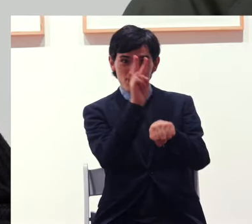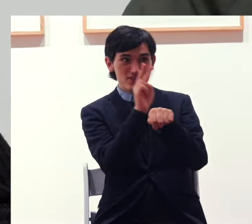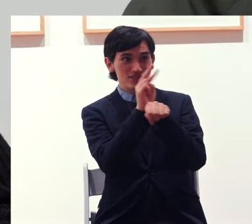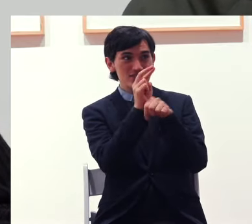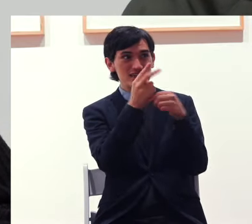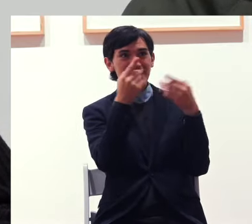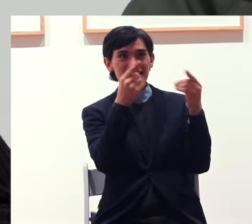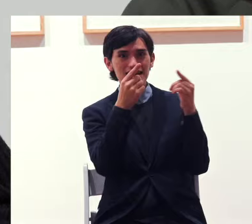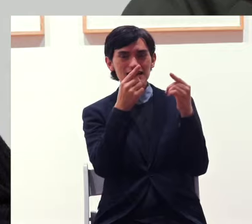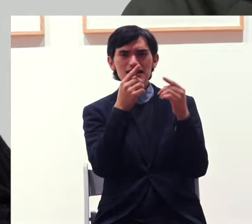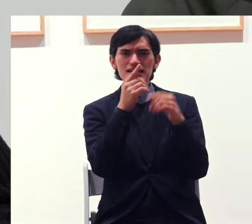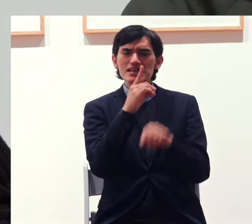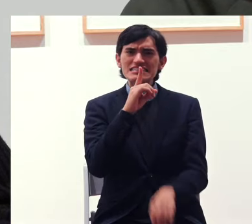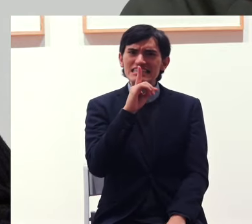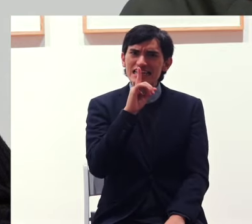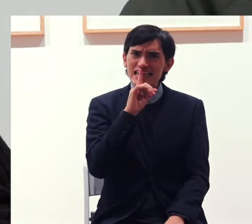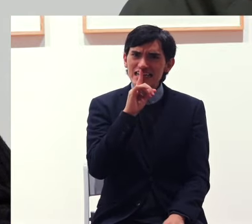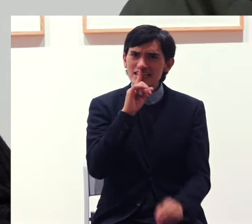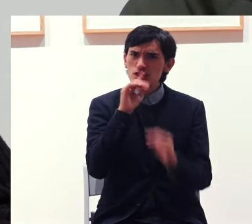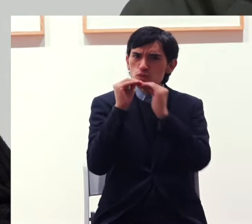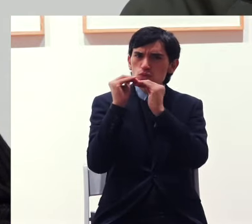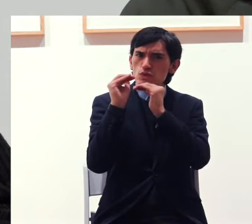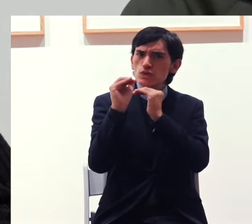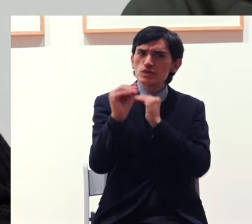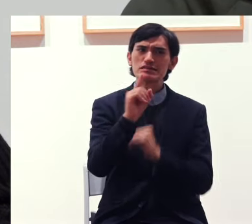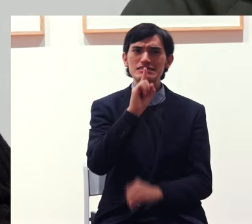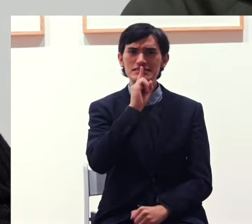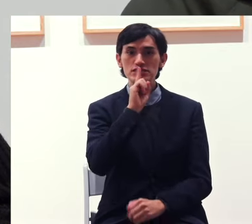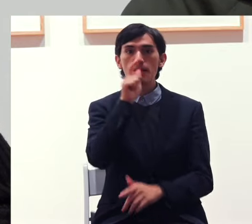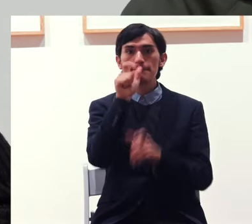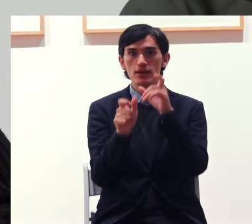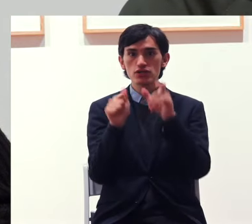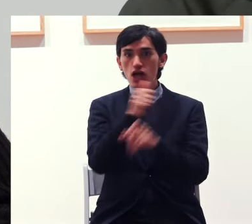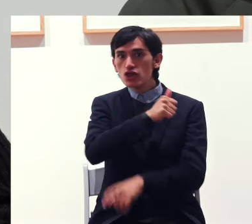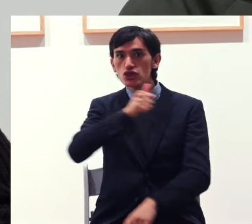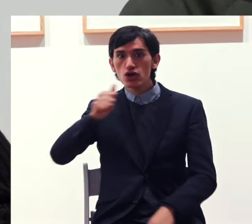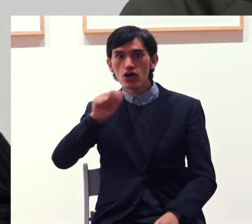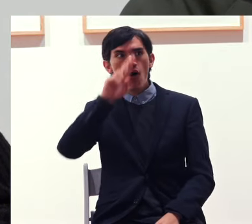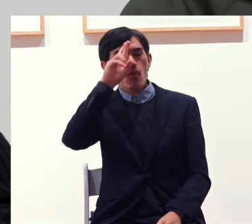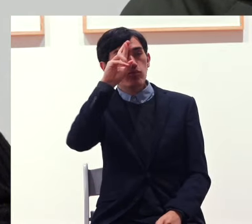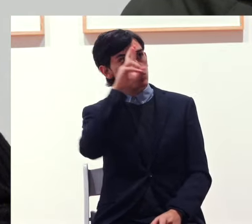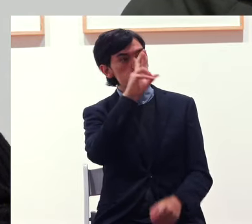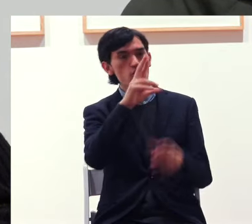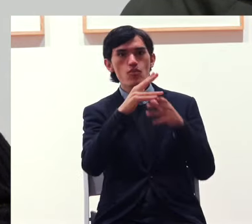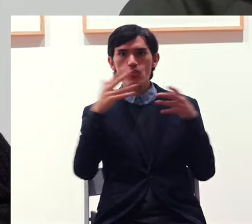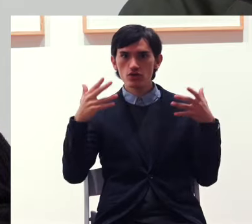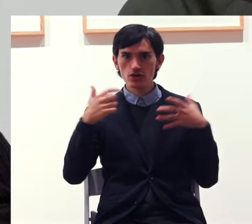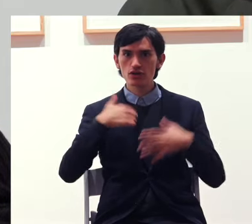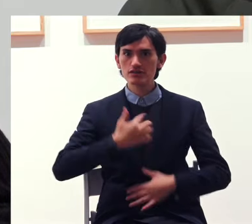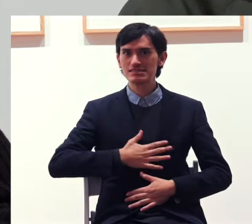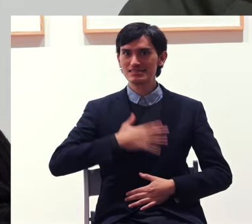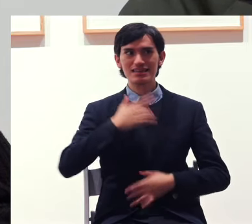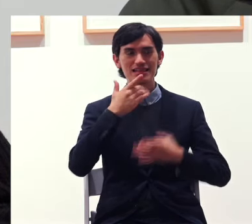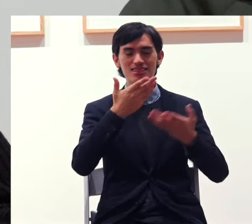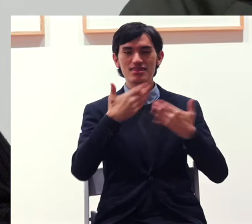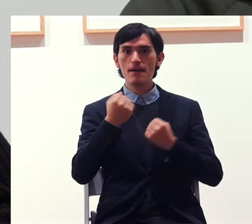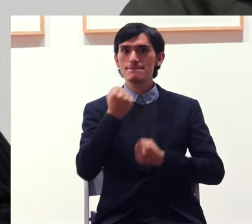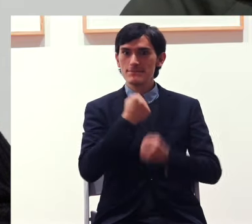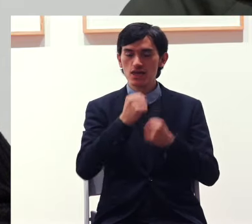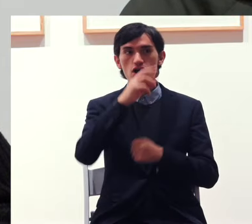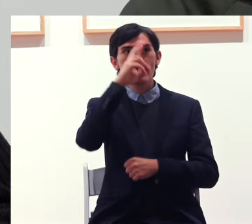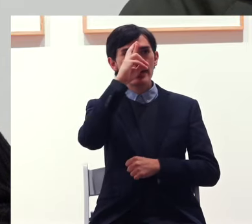bueno, era un profesor que intimidaba con su silencio, al cual todos respetábamos mucho porque yo sentía entre